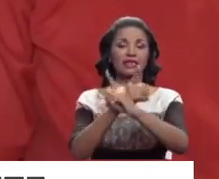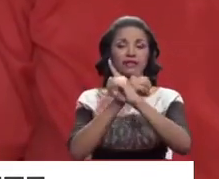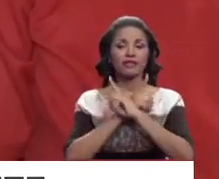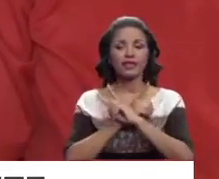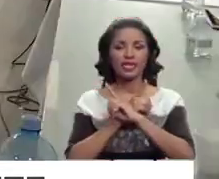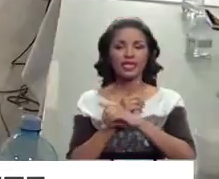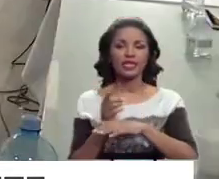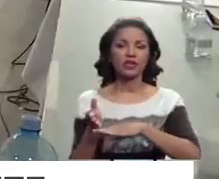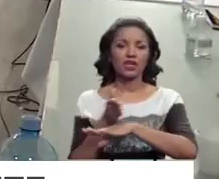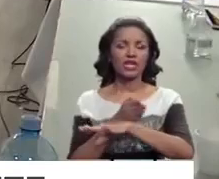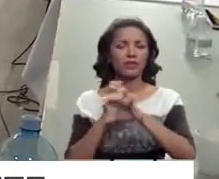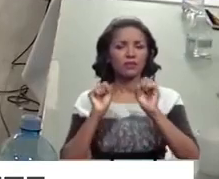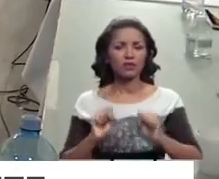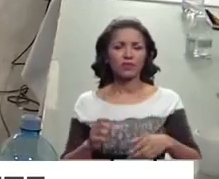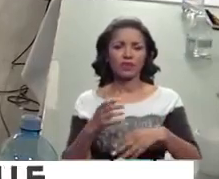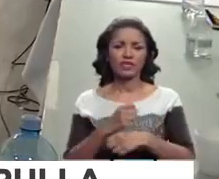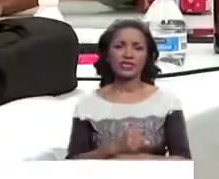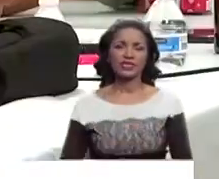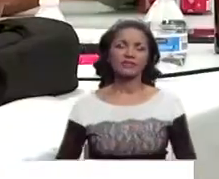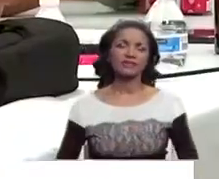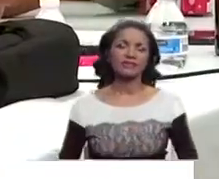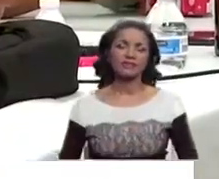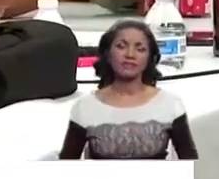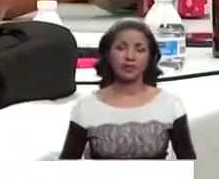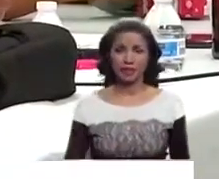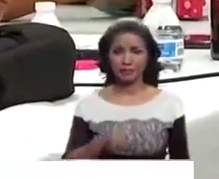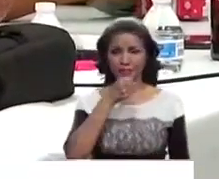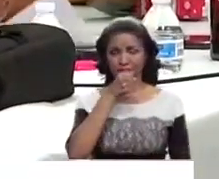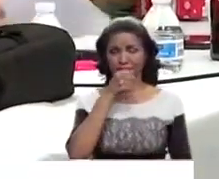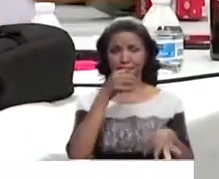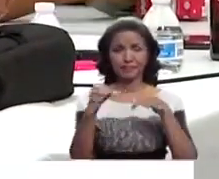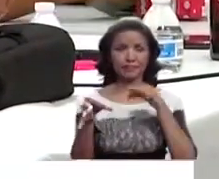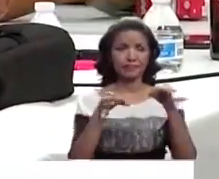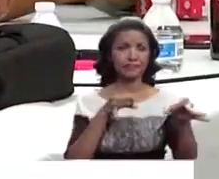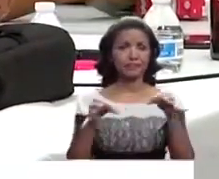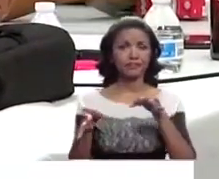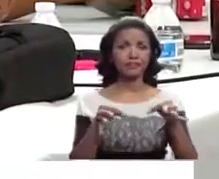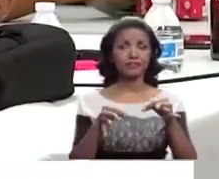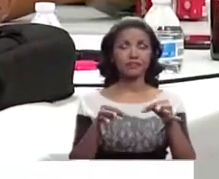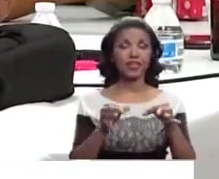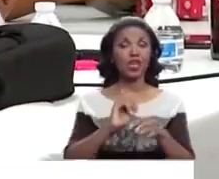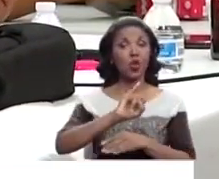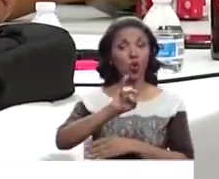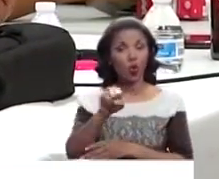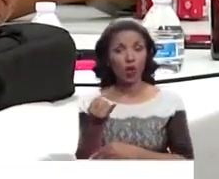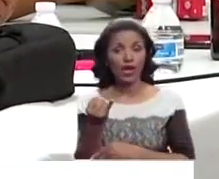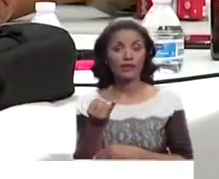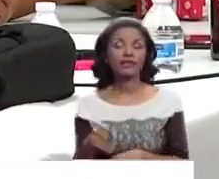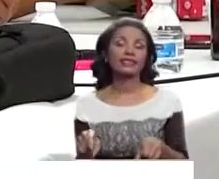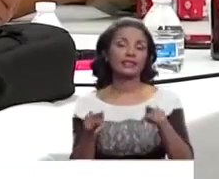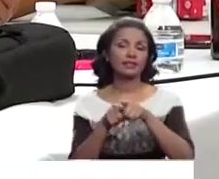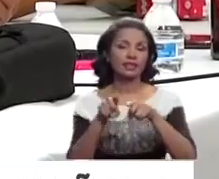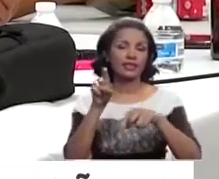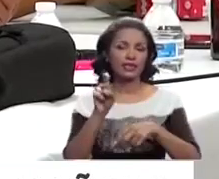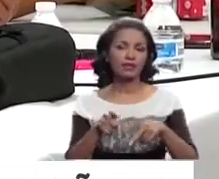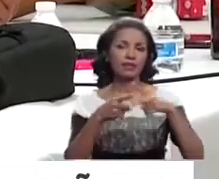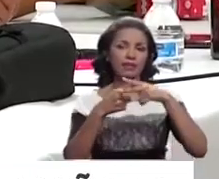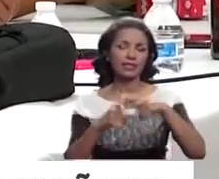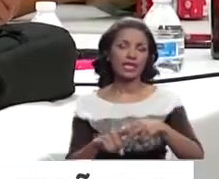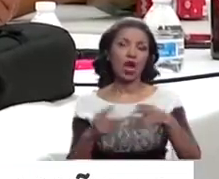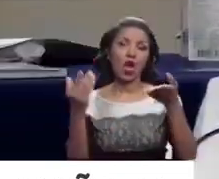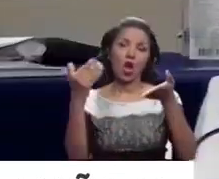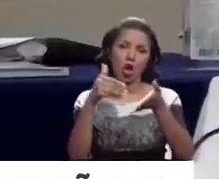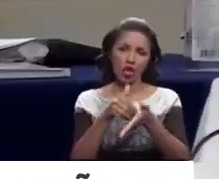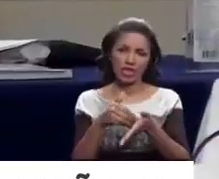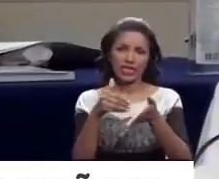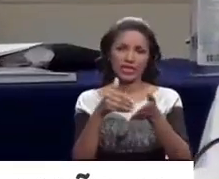lograr en la mesa. En el pronunciamiento que hicieron este día, también dijeron que para este jueves se deben iniciar las conversaciones o